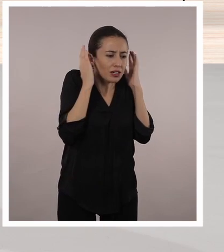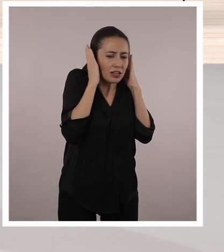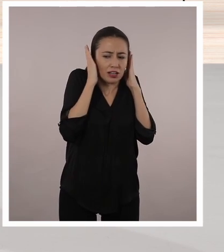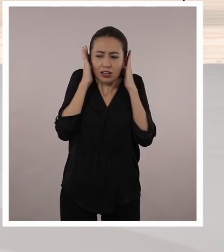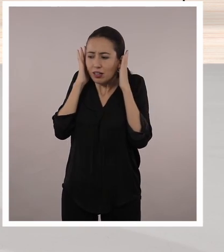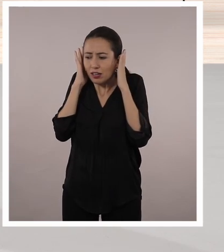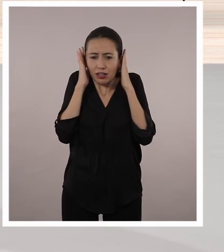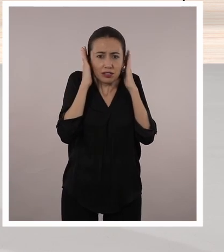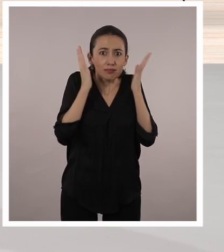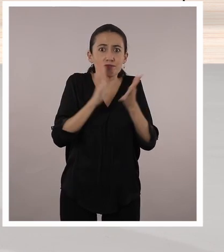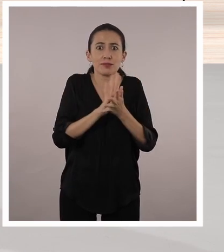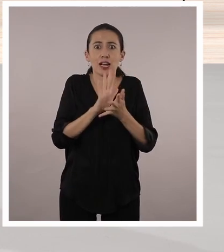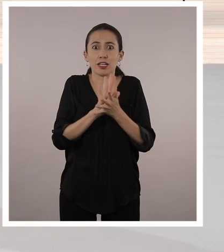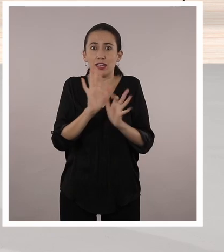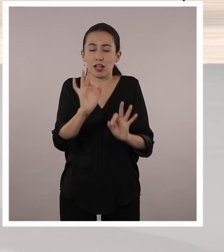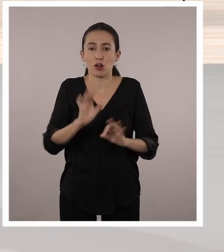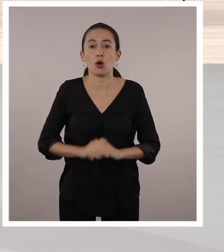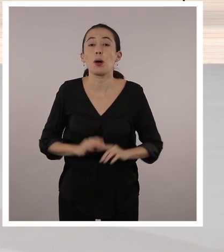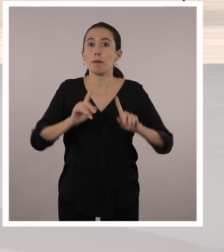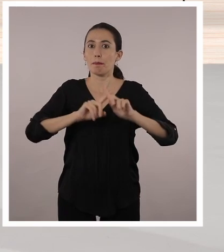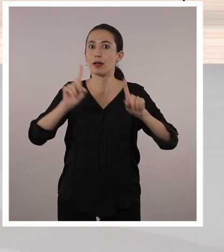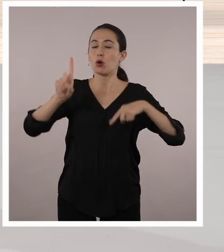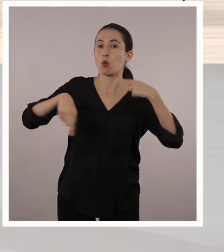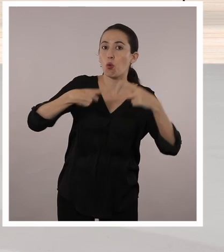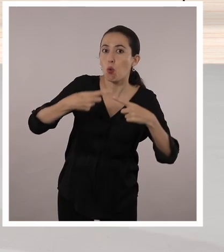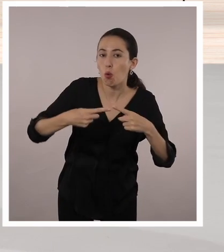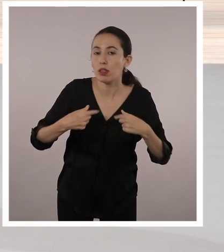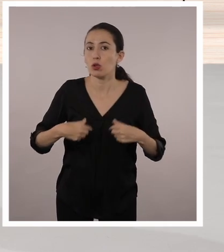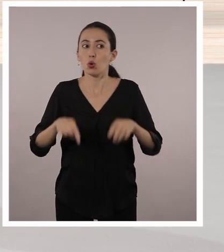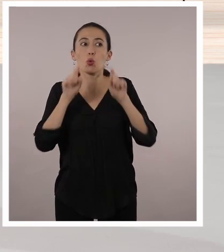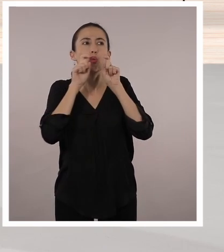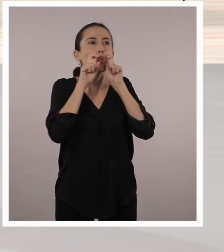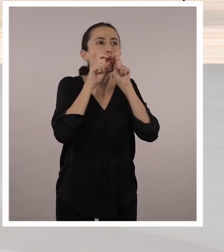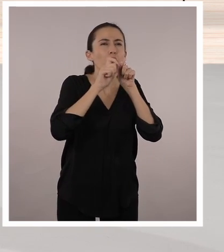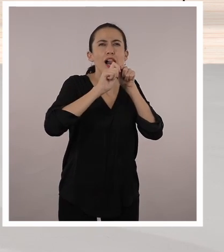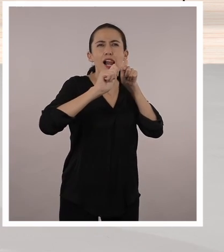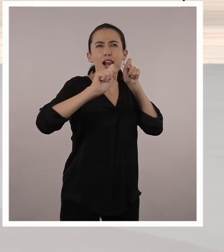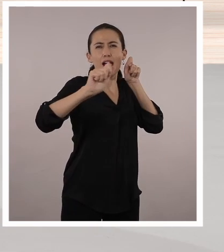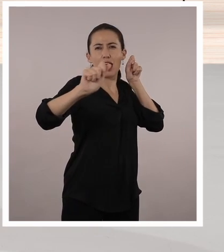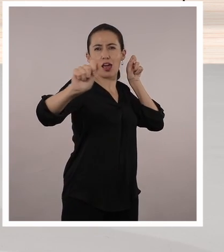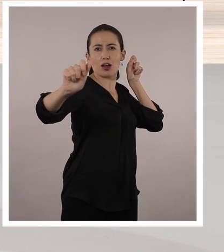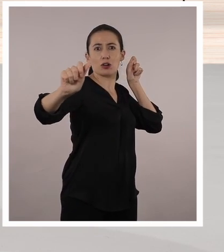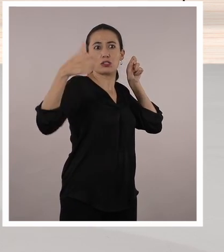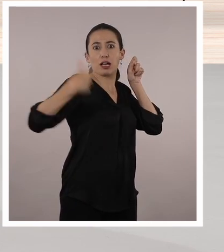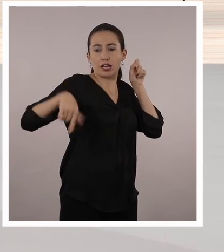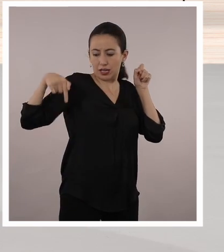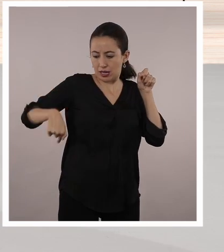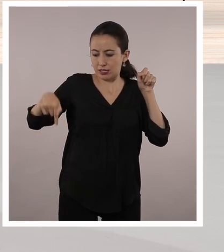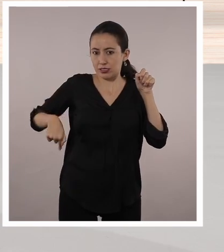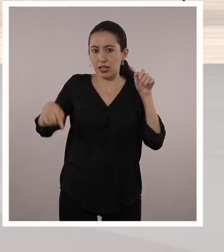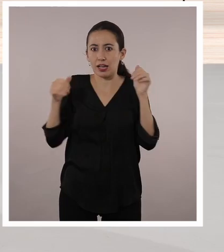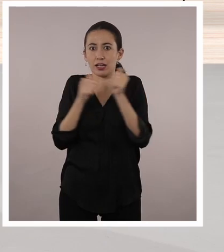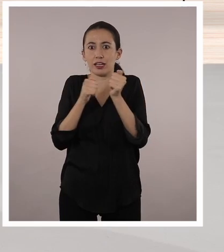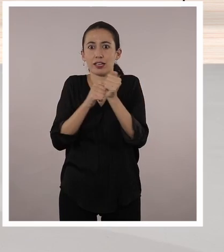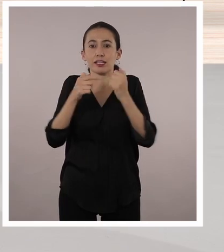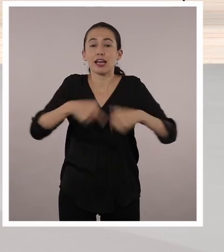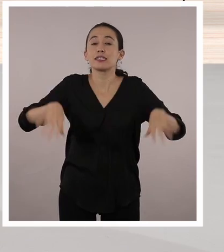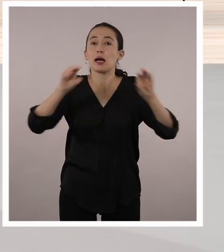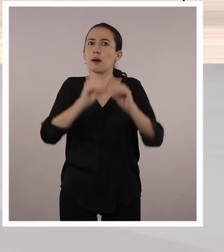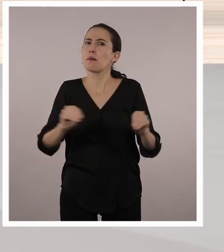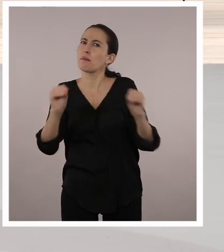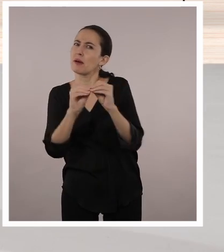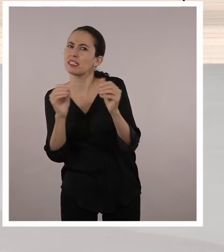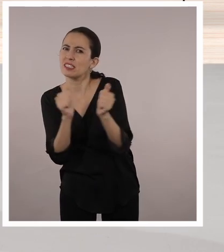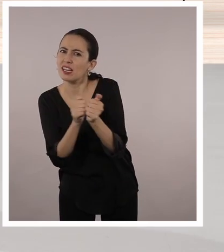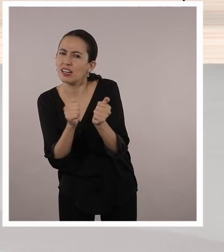usted, tranquilo que el silbón está lejos. Pero cuando escuche el silbido como lejos, ya está aquí, tranquilo. ¿Está